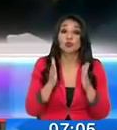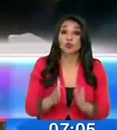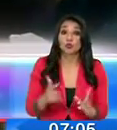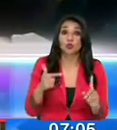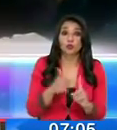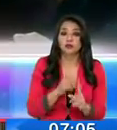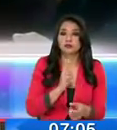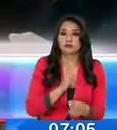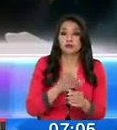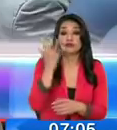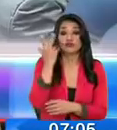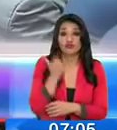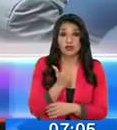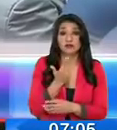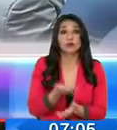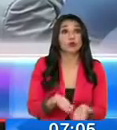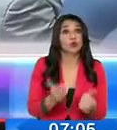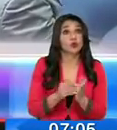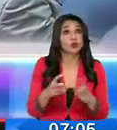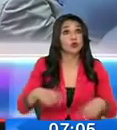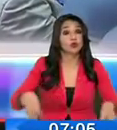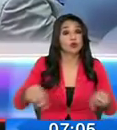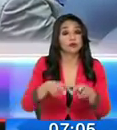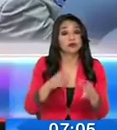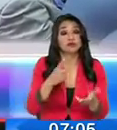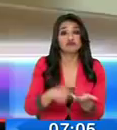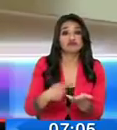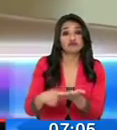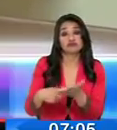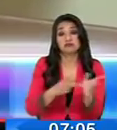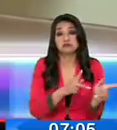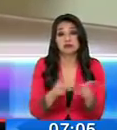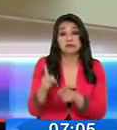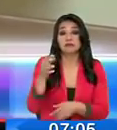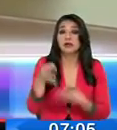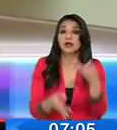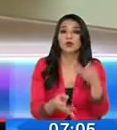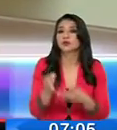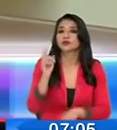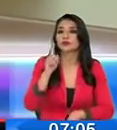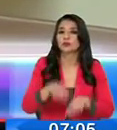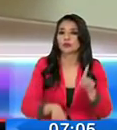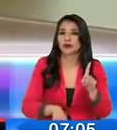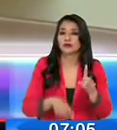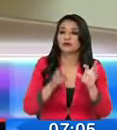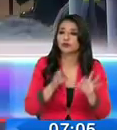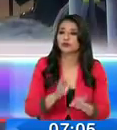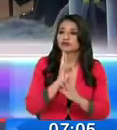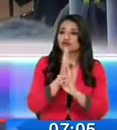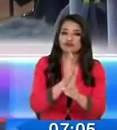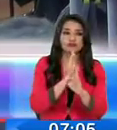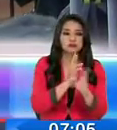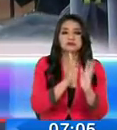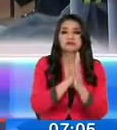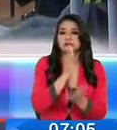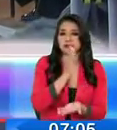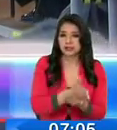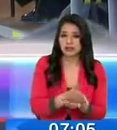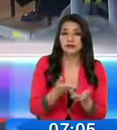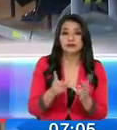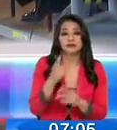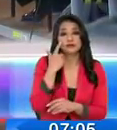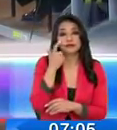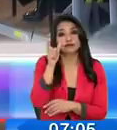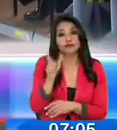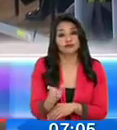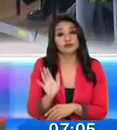podrá fijar fecha para la reinstalación de la audiencia preparatoria de juicio en la que iba a pronunciarse sobre los pedidos de nulidad y en la que la fiscal general